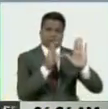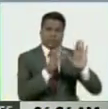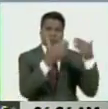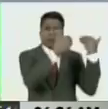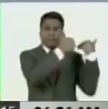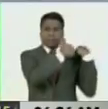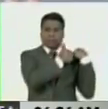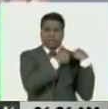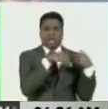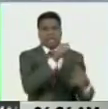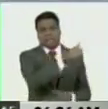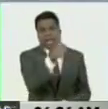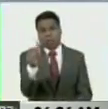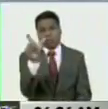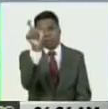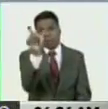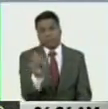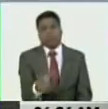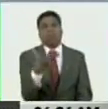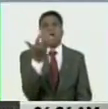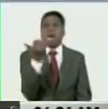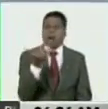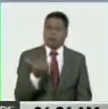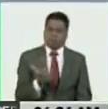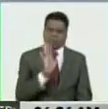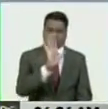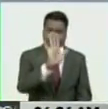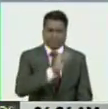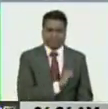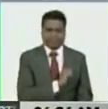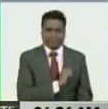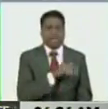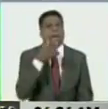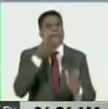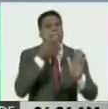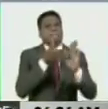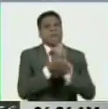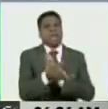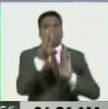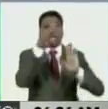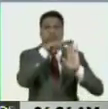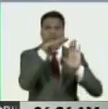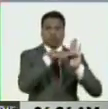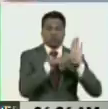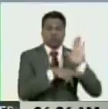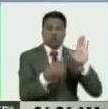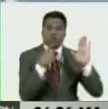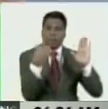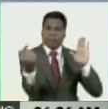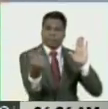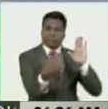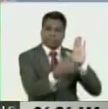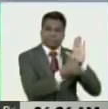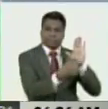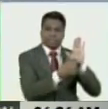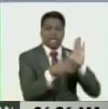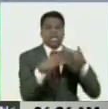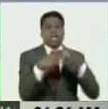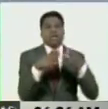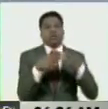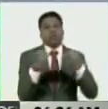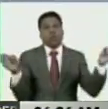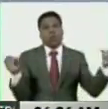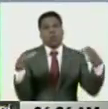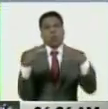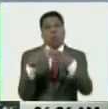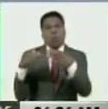la responsabilidad de los parlamentarios. Ahora bien, ¿qué sucede? La norma señala que todas aquellas organizaciones con